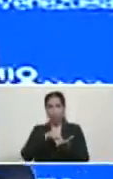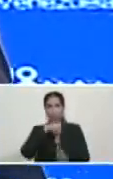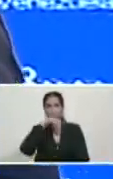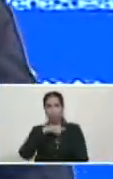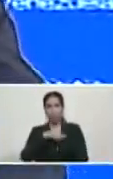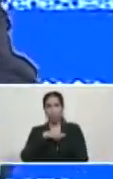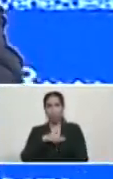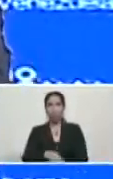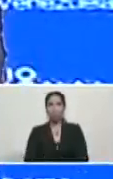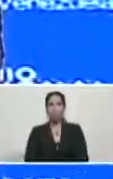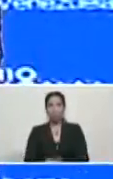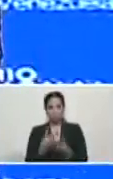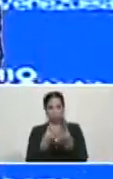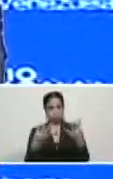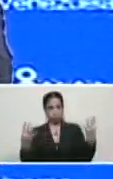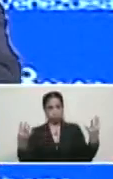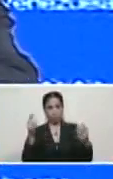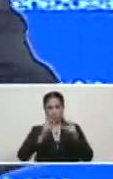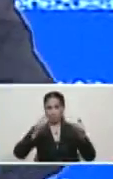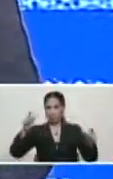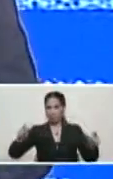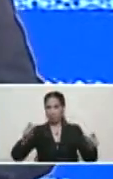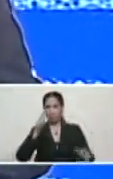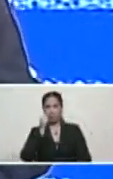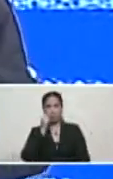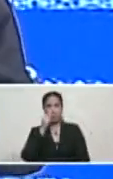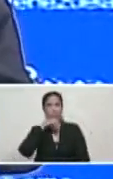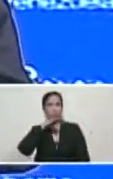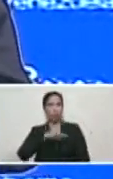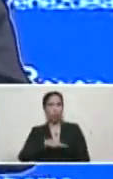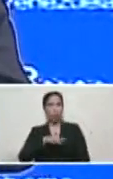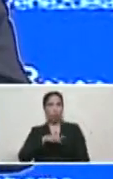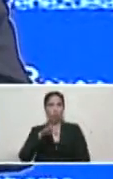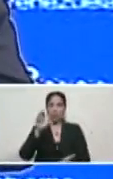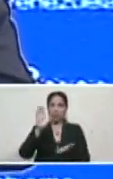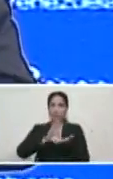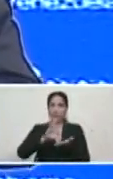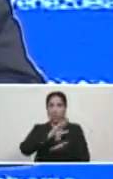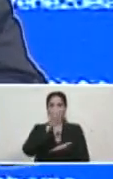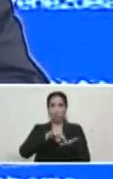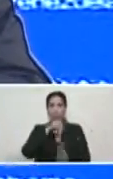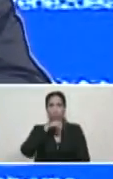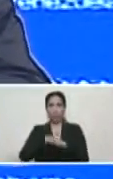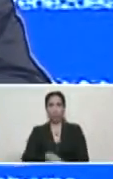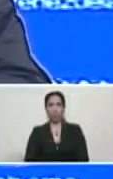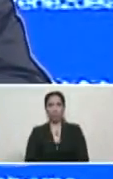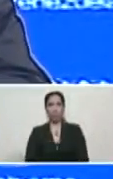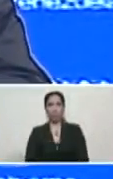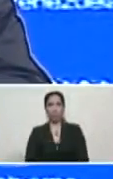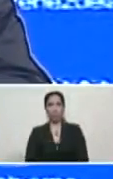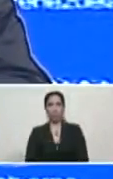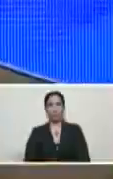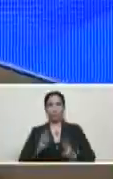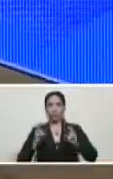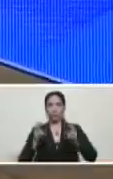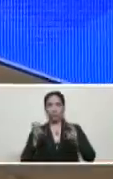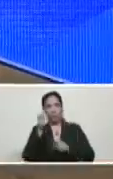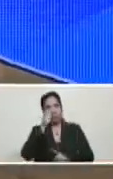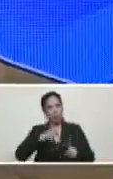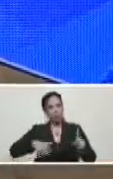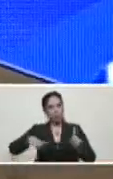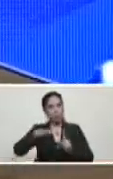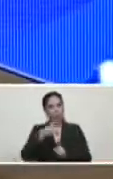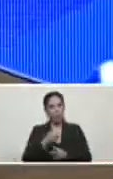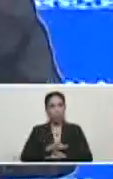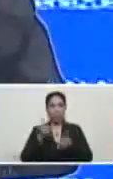Pedro Calzadilla, los historiadores e historiadoras del Centro Nacional de la Historia, se titula Pueblos Libres Vencen